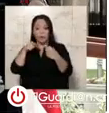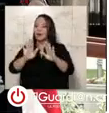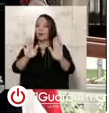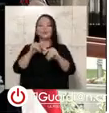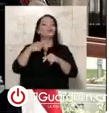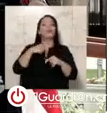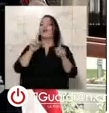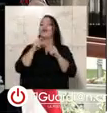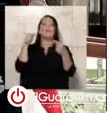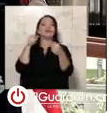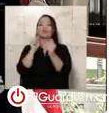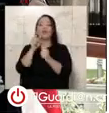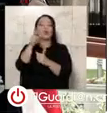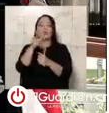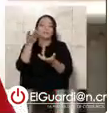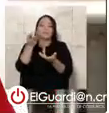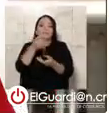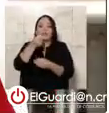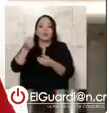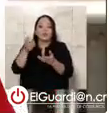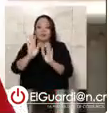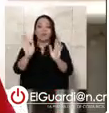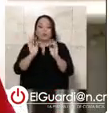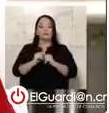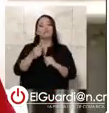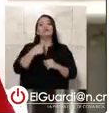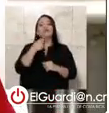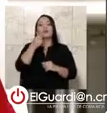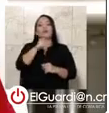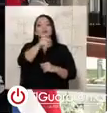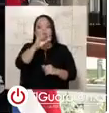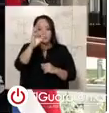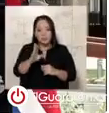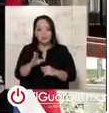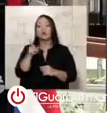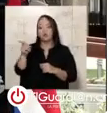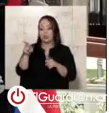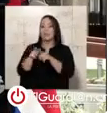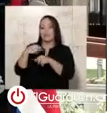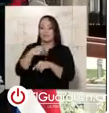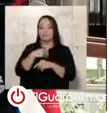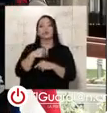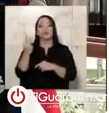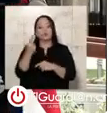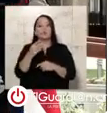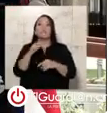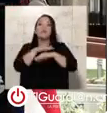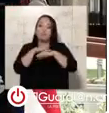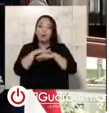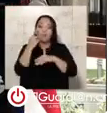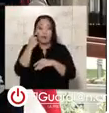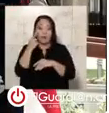peleando contra ningún medio en particular. Yo lo que le estoy diciendo a los costarricenses, y usted también, señor ministro, es que cuando nos digan